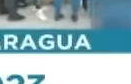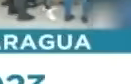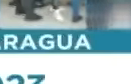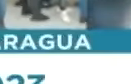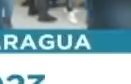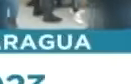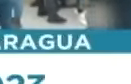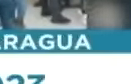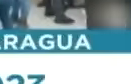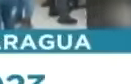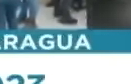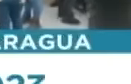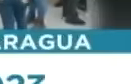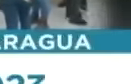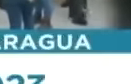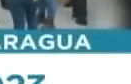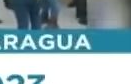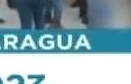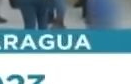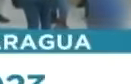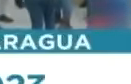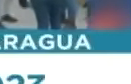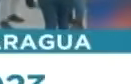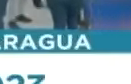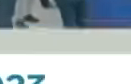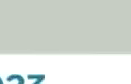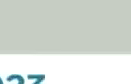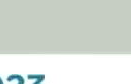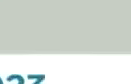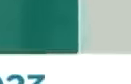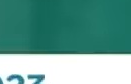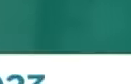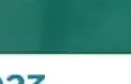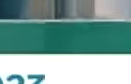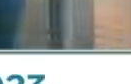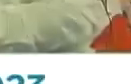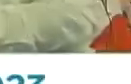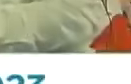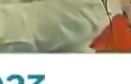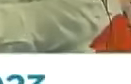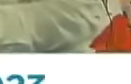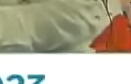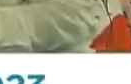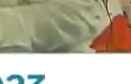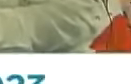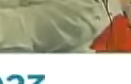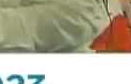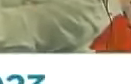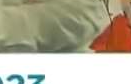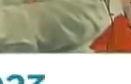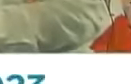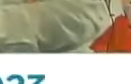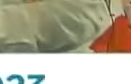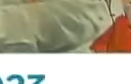Ahora vamos de inmediato al Teatro Bolívar. Allí se encuentra listo nuestro compañero Juan Pablo Palma. Adelante,